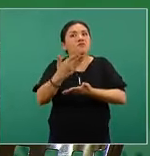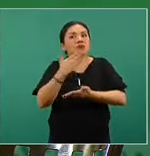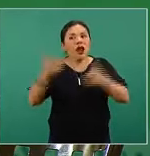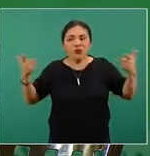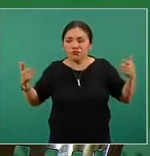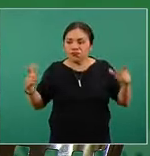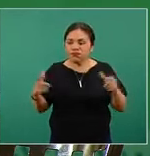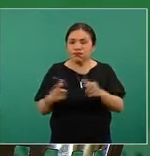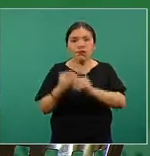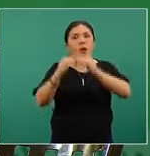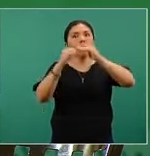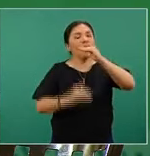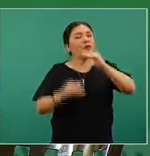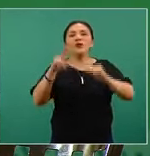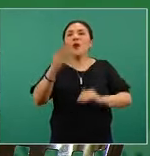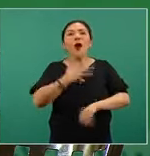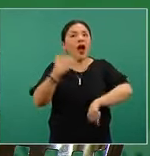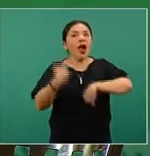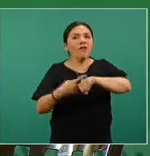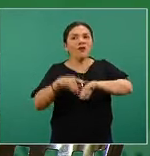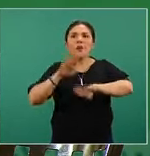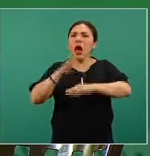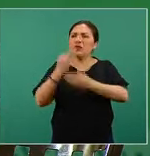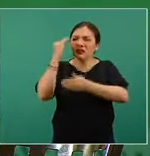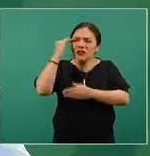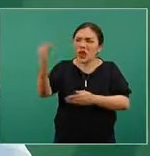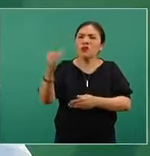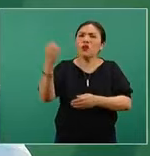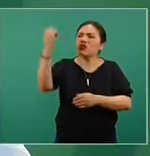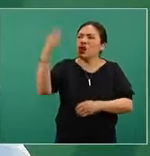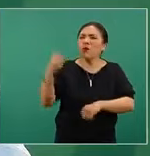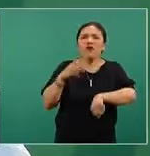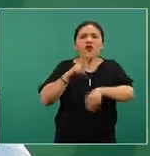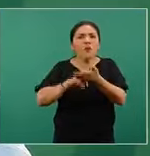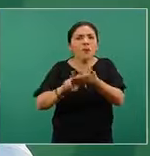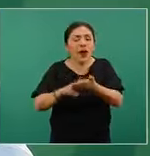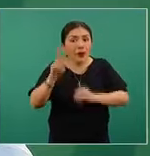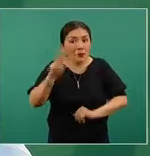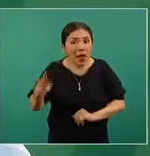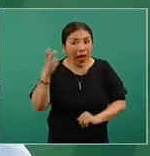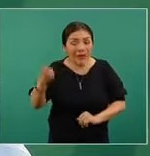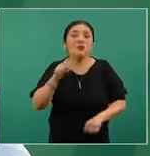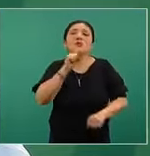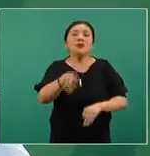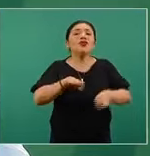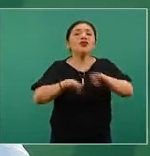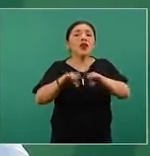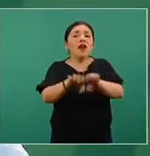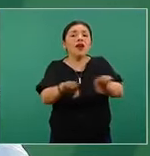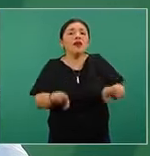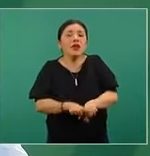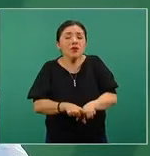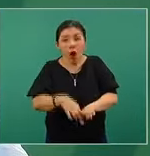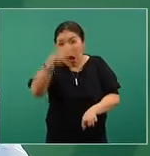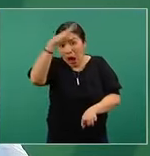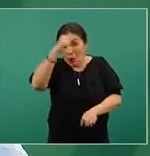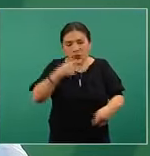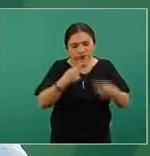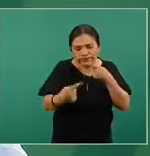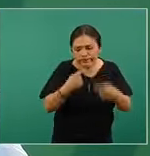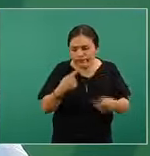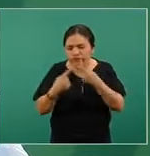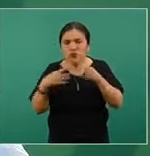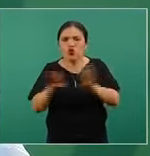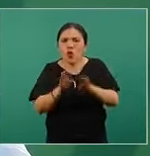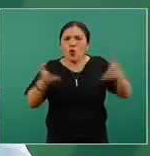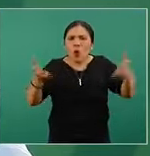poder estar ya durante varias semanas en un semáforo verde pues es justo este trabajo en equipo nos este apego a los protocolos este apego